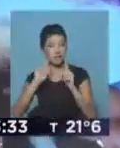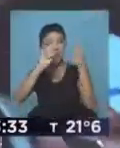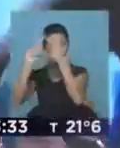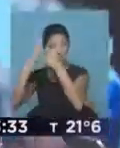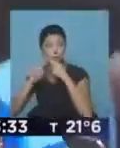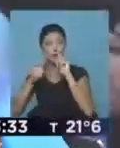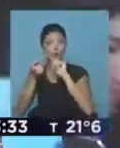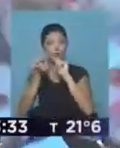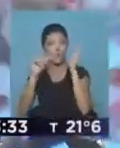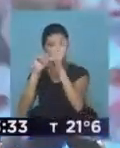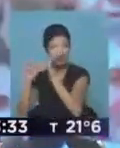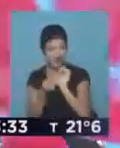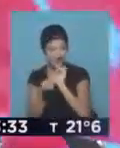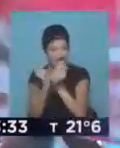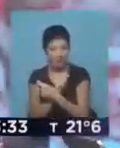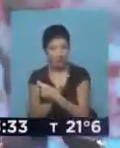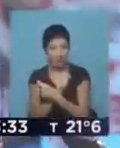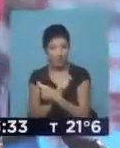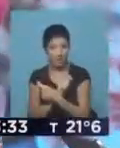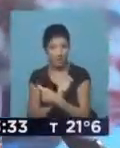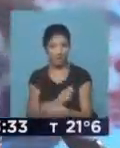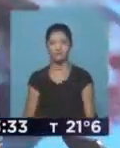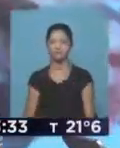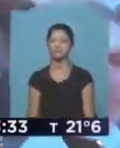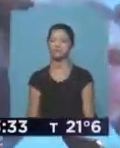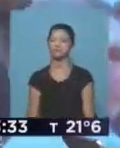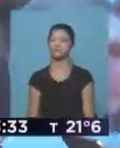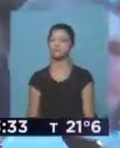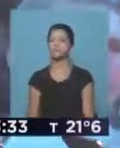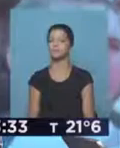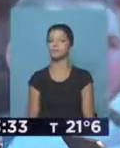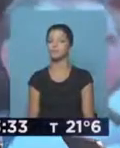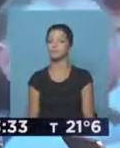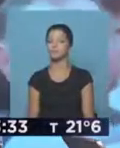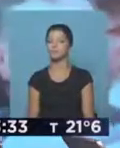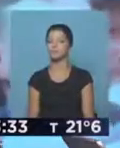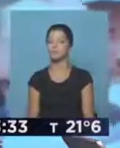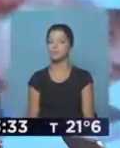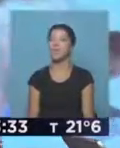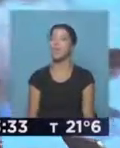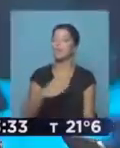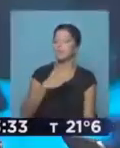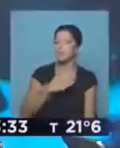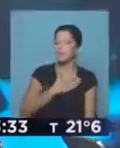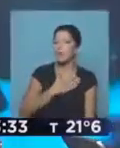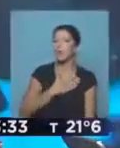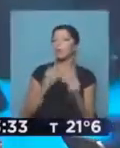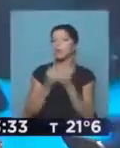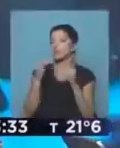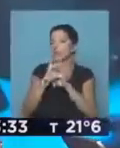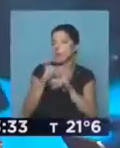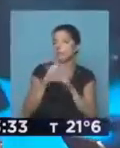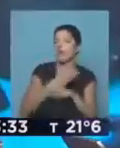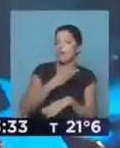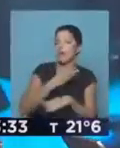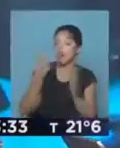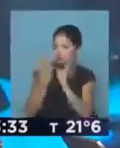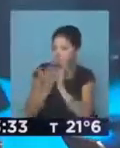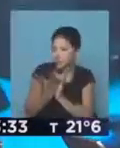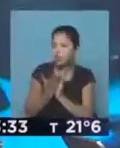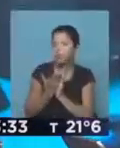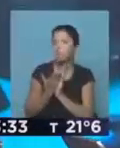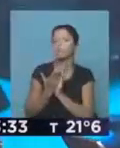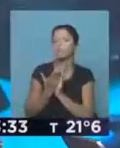de los países. Sí, efectivamente. Da la sensación, cuando uno revisa un poco varias de las cosas que venimos discutiendo en este programa y en las emisiones anteriores,